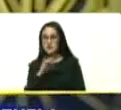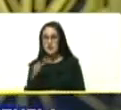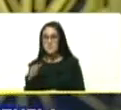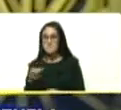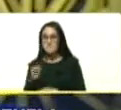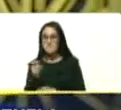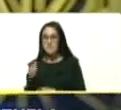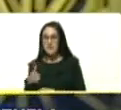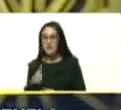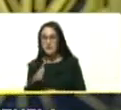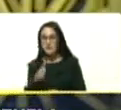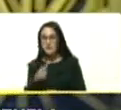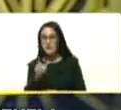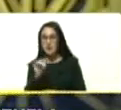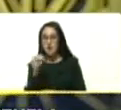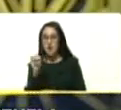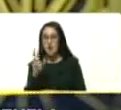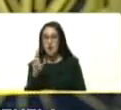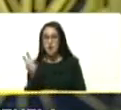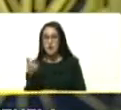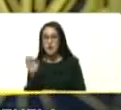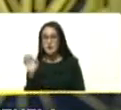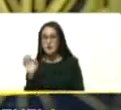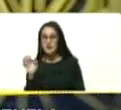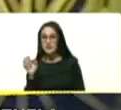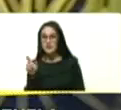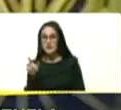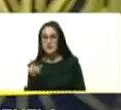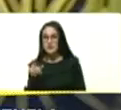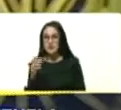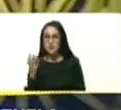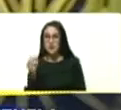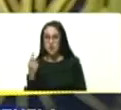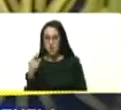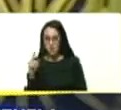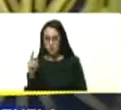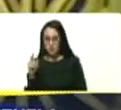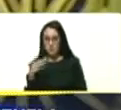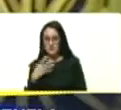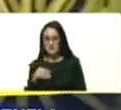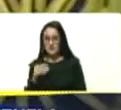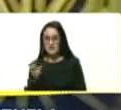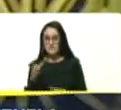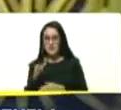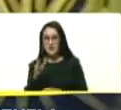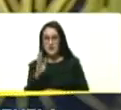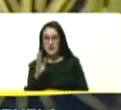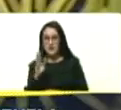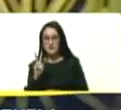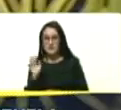Acuicultor, compañero Jorge Tajam, con Vicente Rebol, presidente de Pescabén,